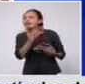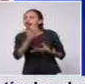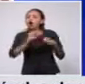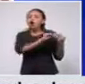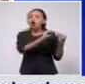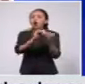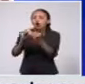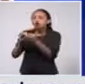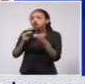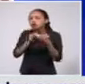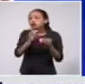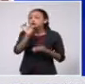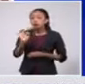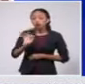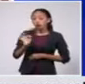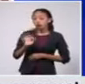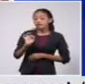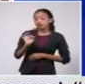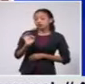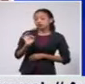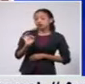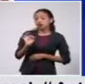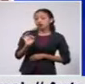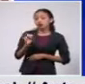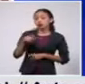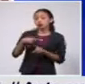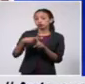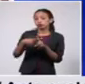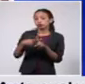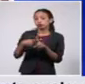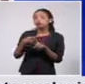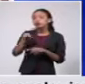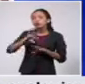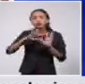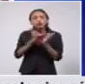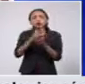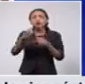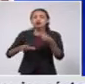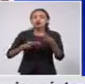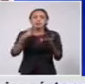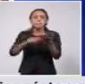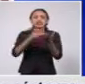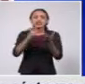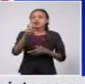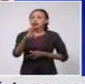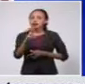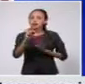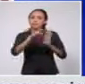sospechosos, todo lo que se realiza PCR en los protocolos establecidos en Cuba.